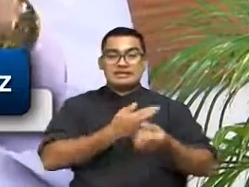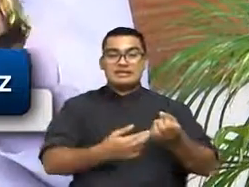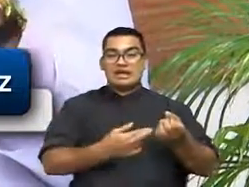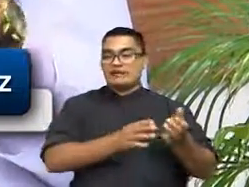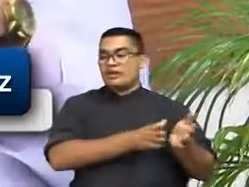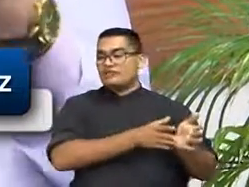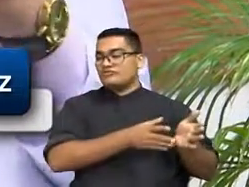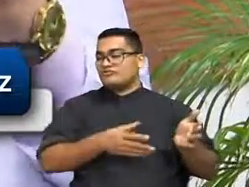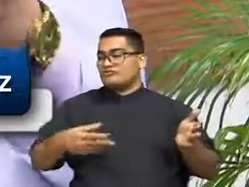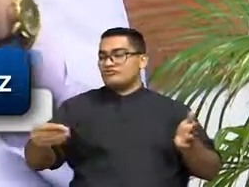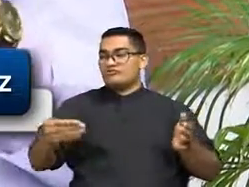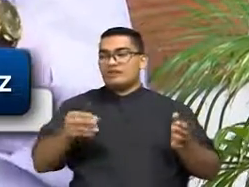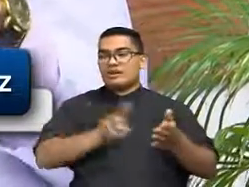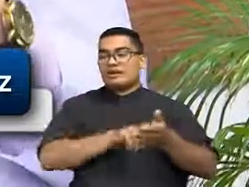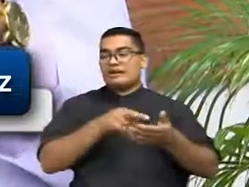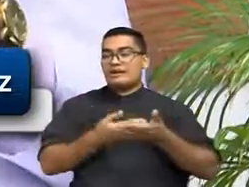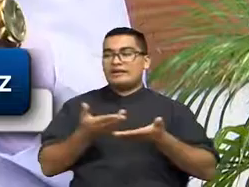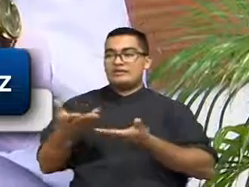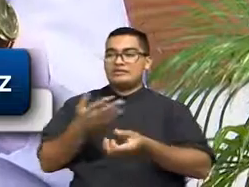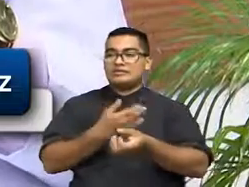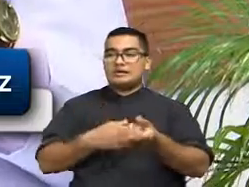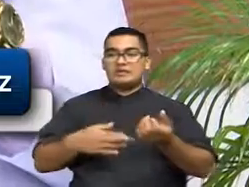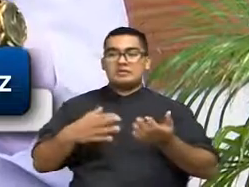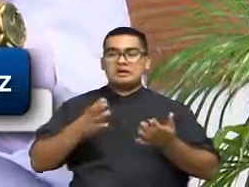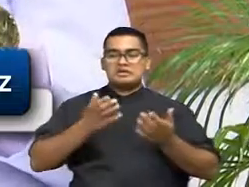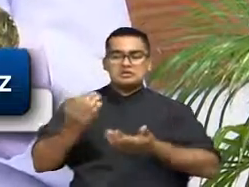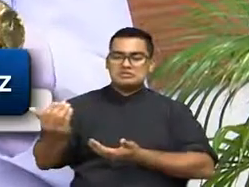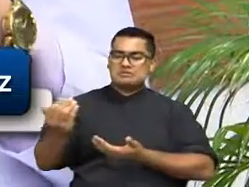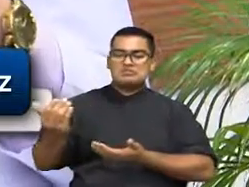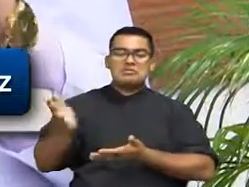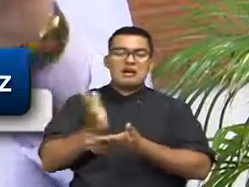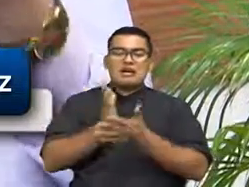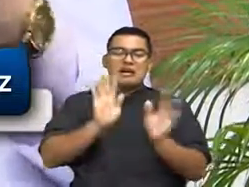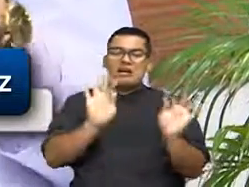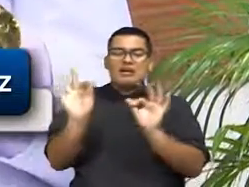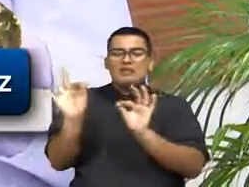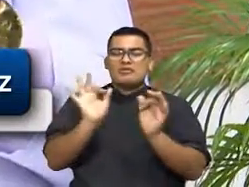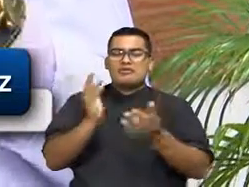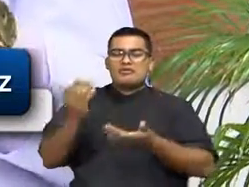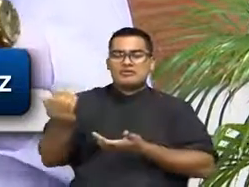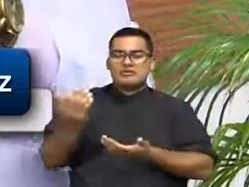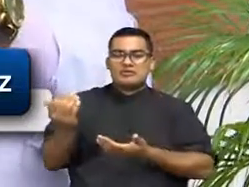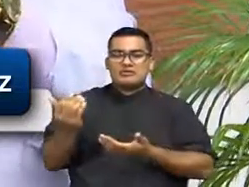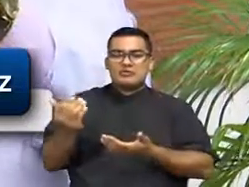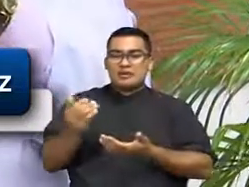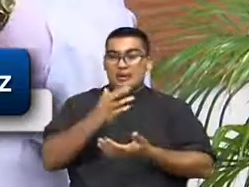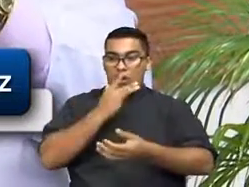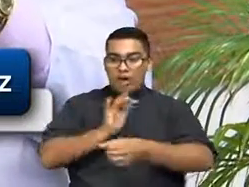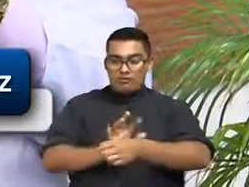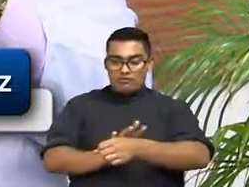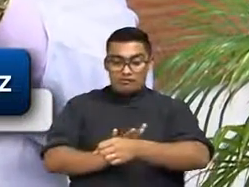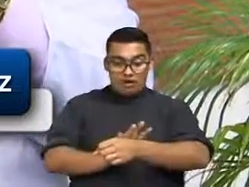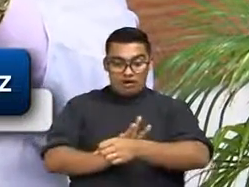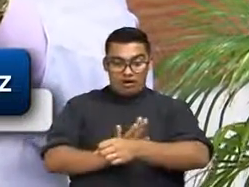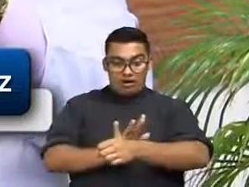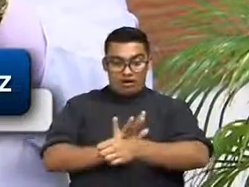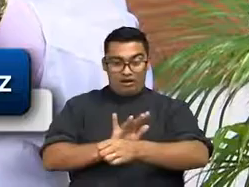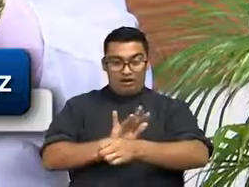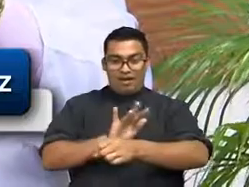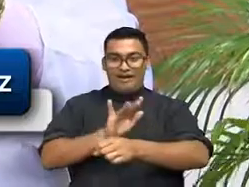sanguíneas. Sin embargo, hay niños que no, que ellos van recuperando rápidamente, porque los niños son maravillosos. Normalmente ellos